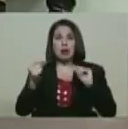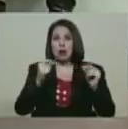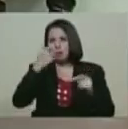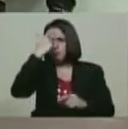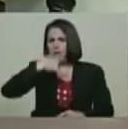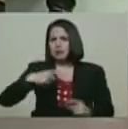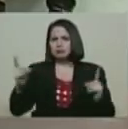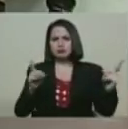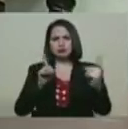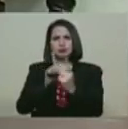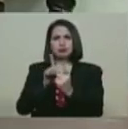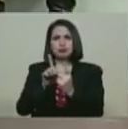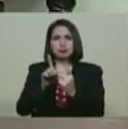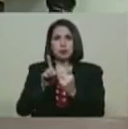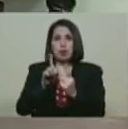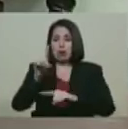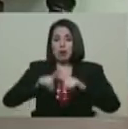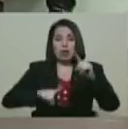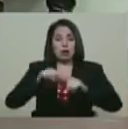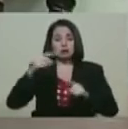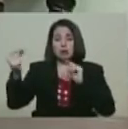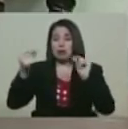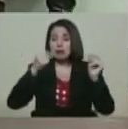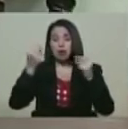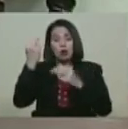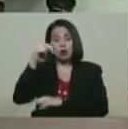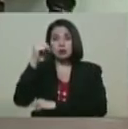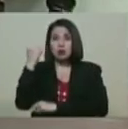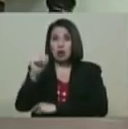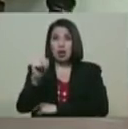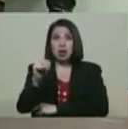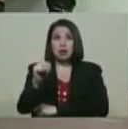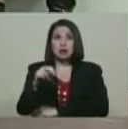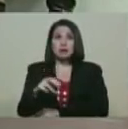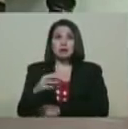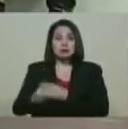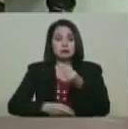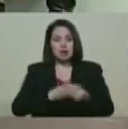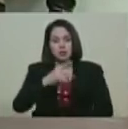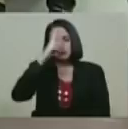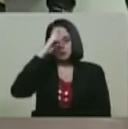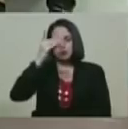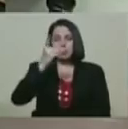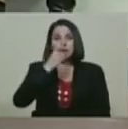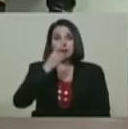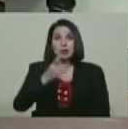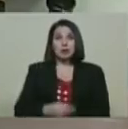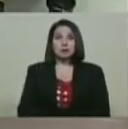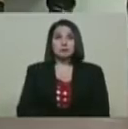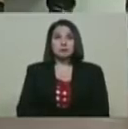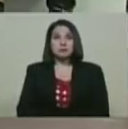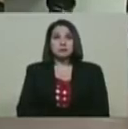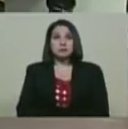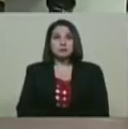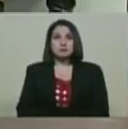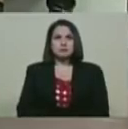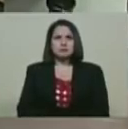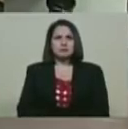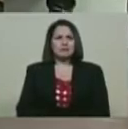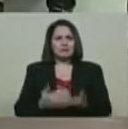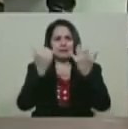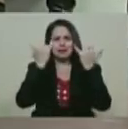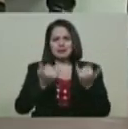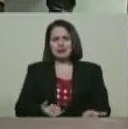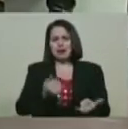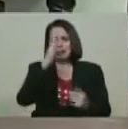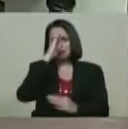personalmente los asuntos que tienen que ver con el diálogo nacional instalado en República Dominicana de manera inmediata.